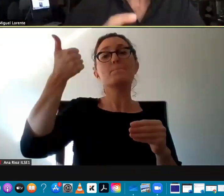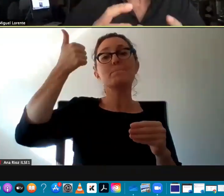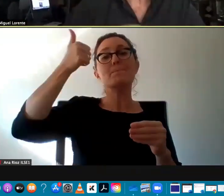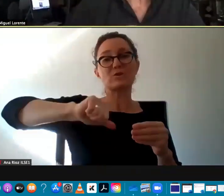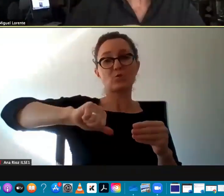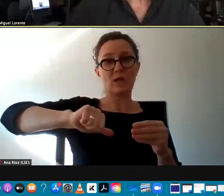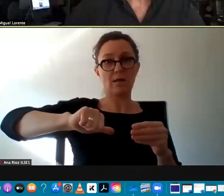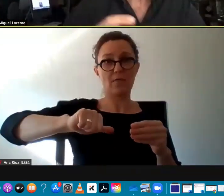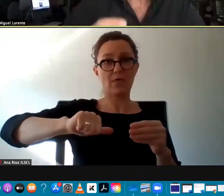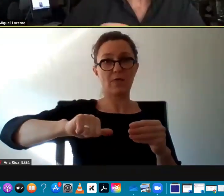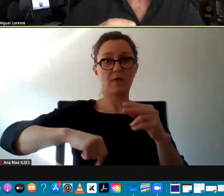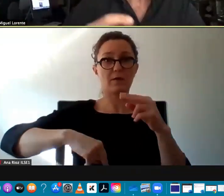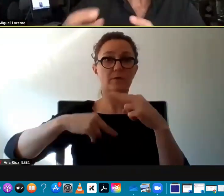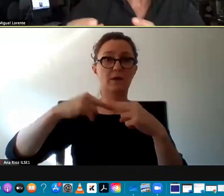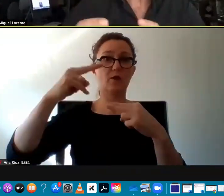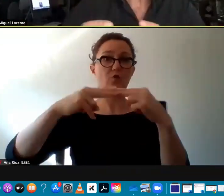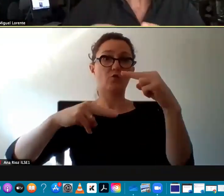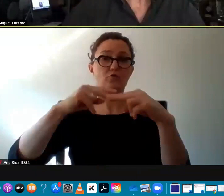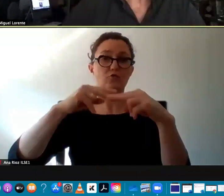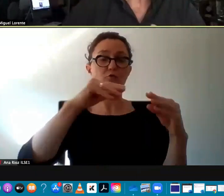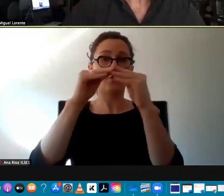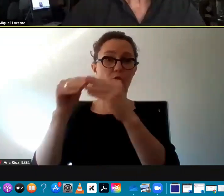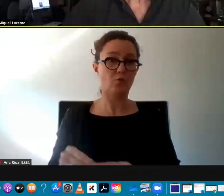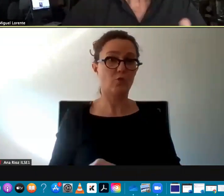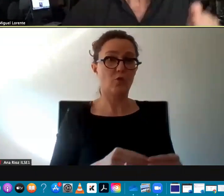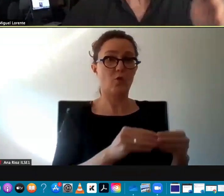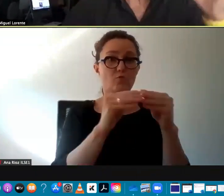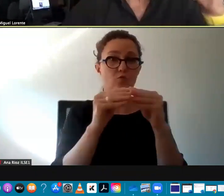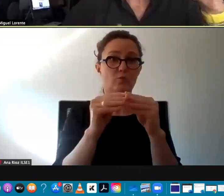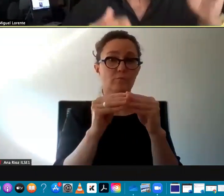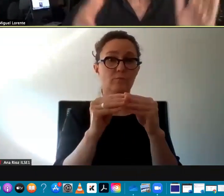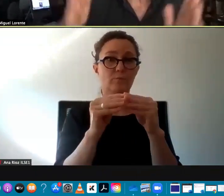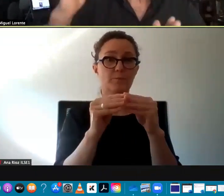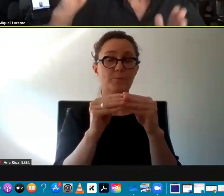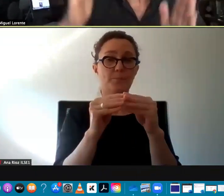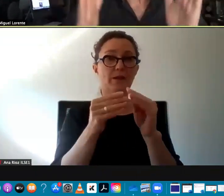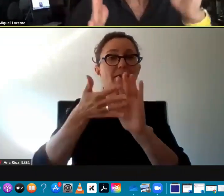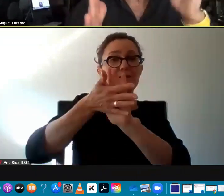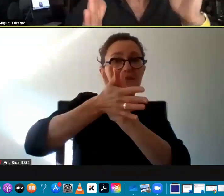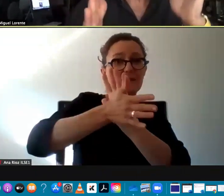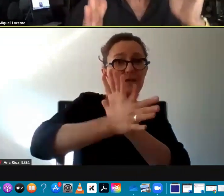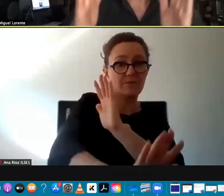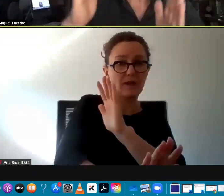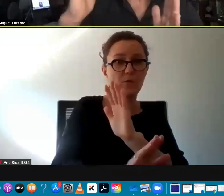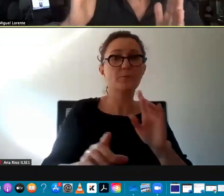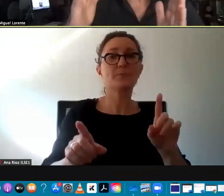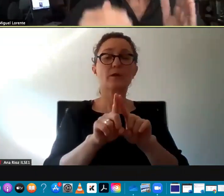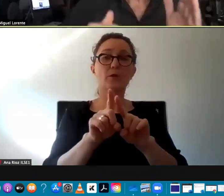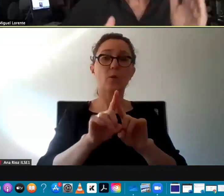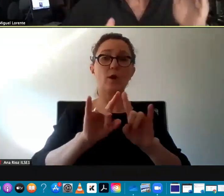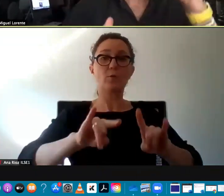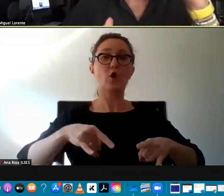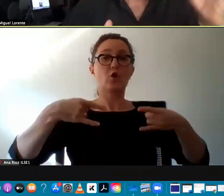da significado y sentido a esa percepción. De manera que tenemos como un doble mecanismo de refuerzo. La